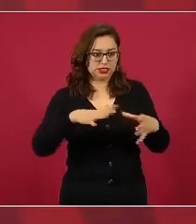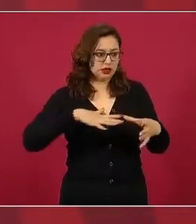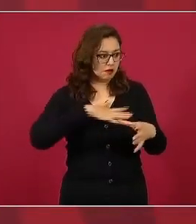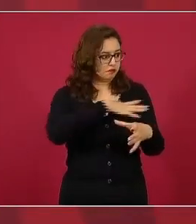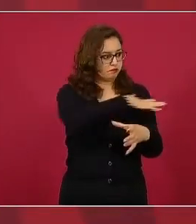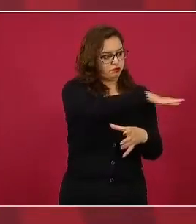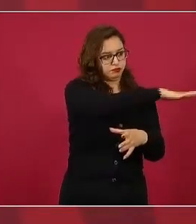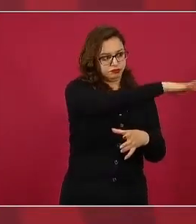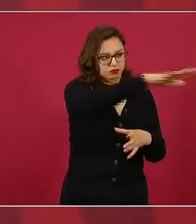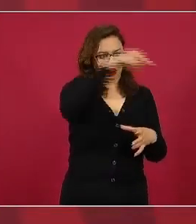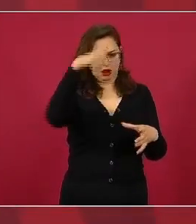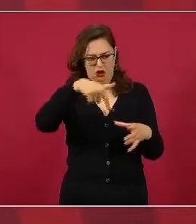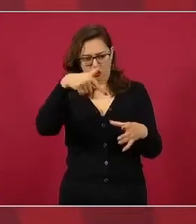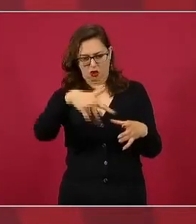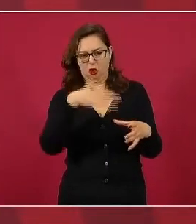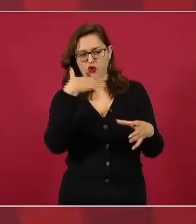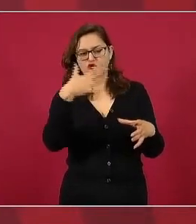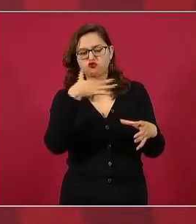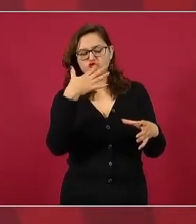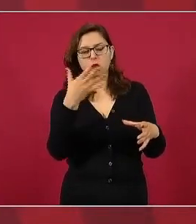tranzas,